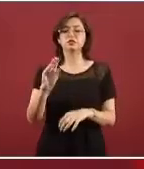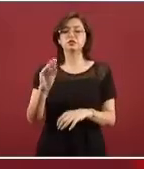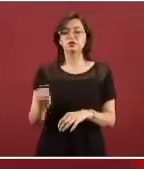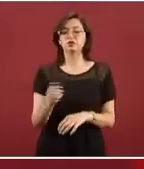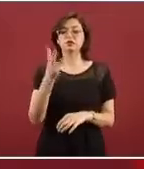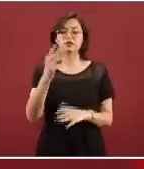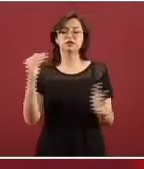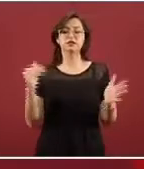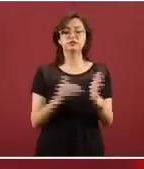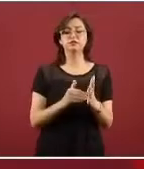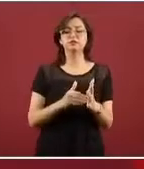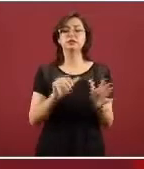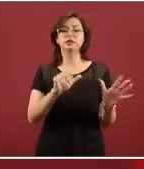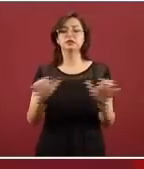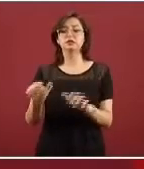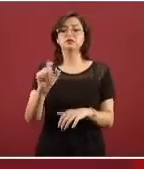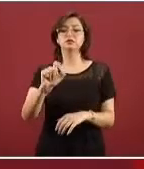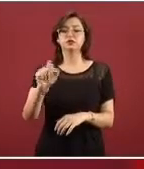693.224 casos,